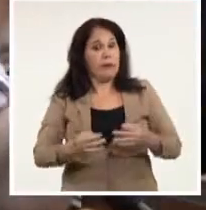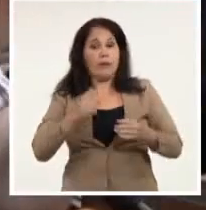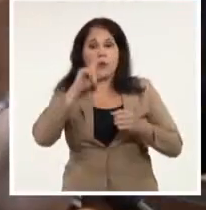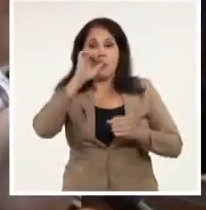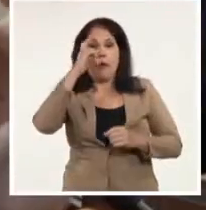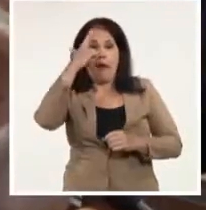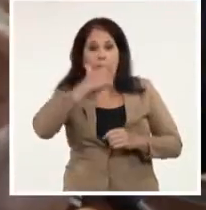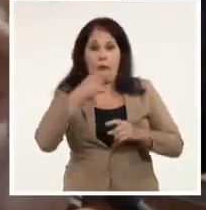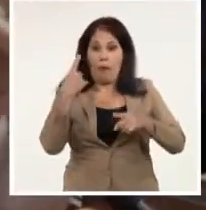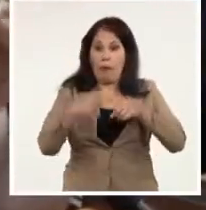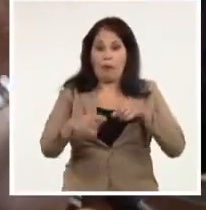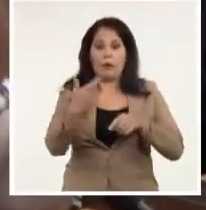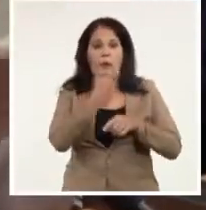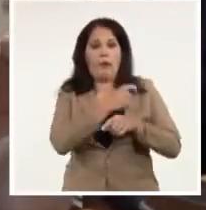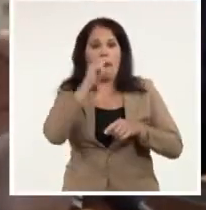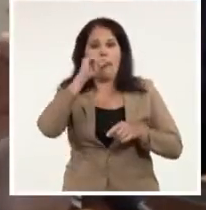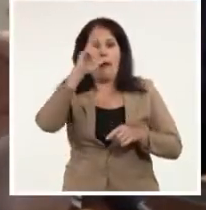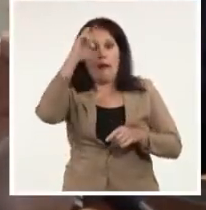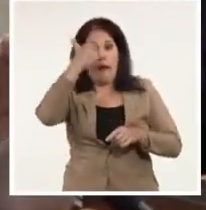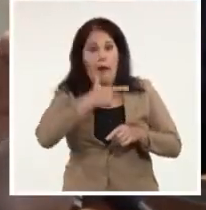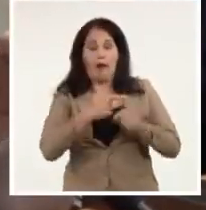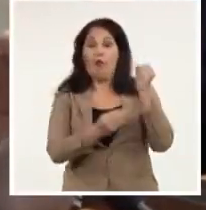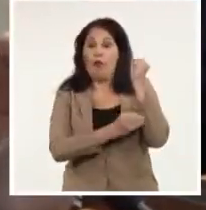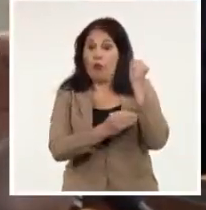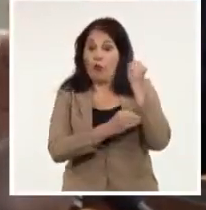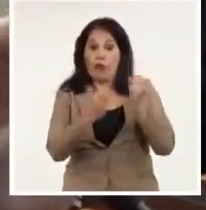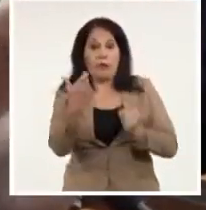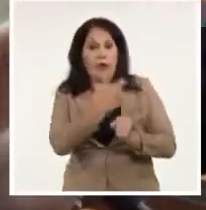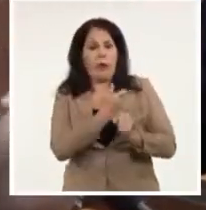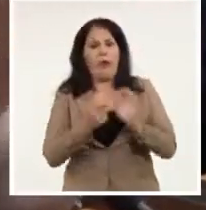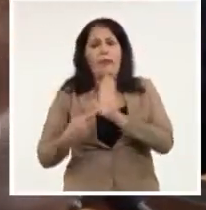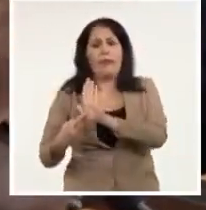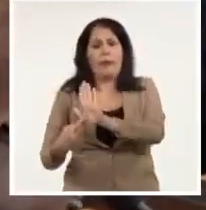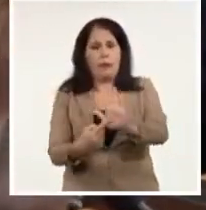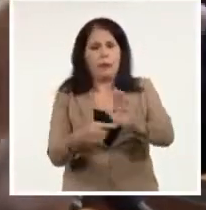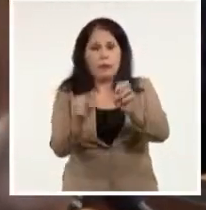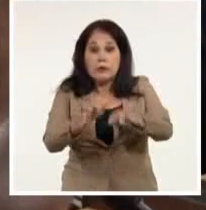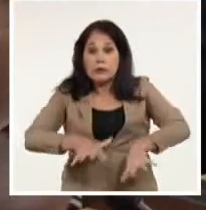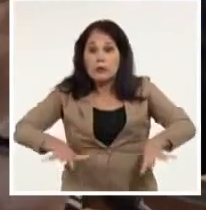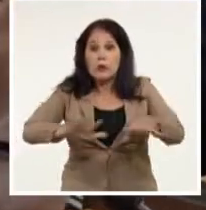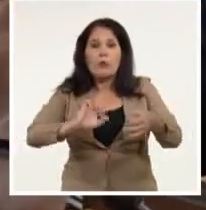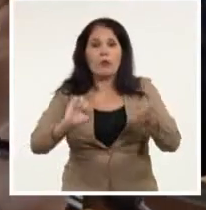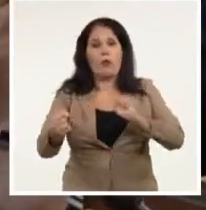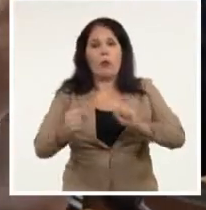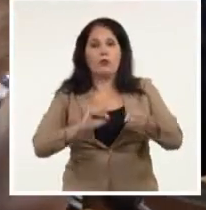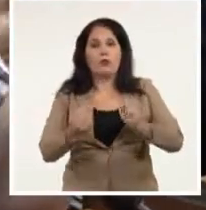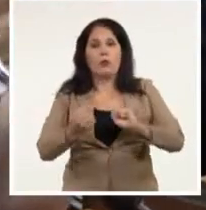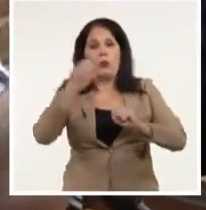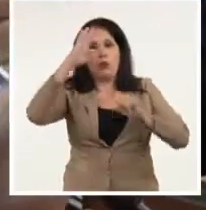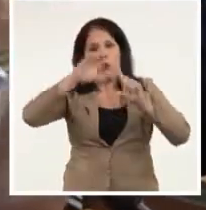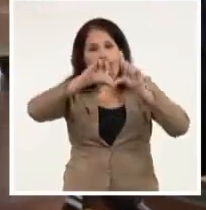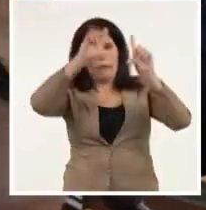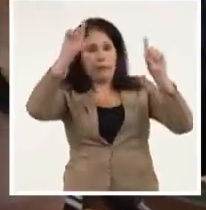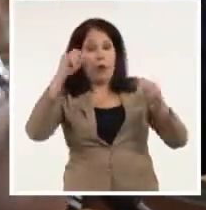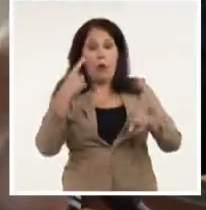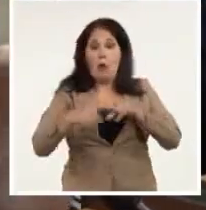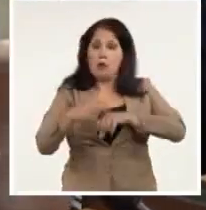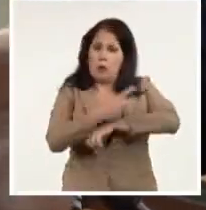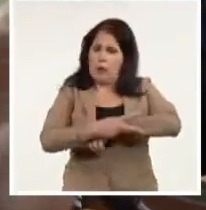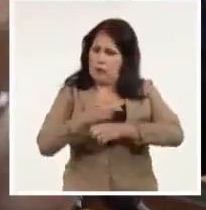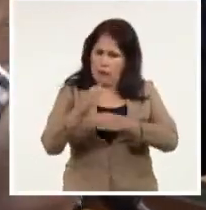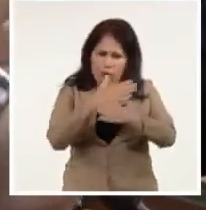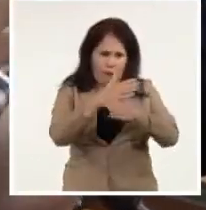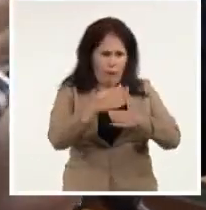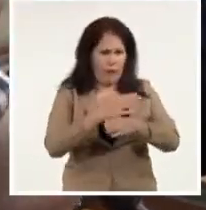Abdala son vacunas potentes, lo cual demuestra que la situación es muy favorable para nosotros. Y la